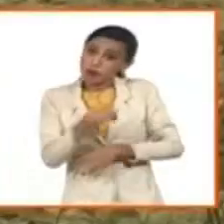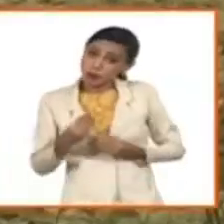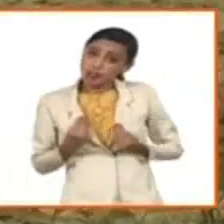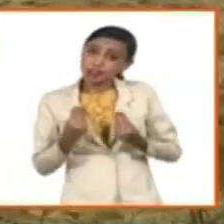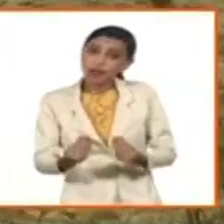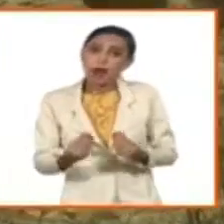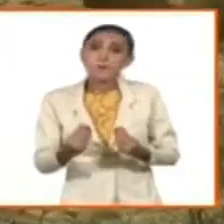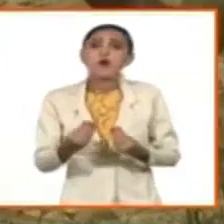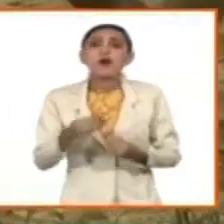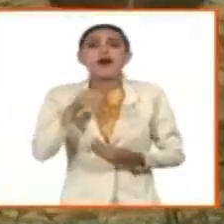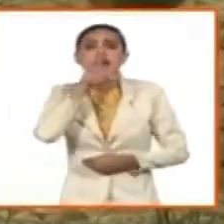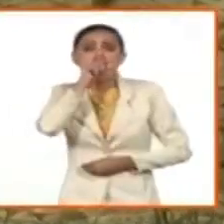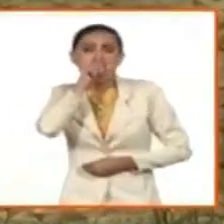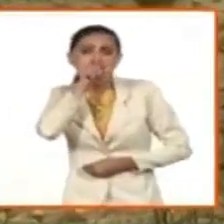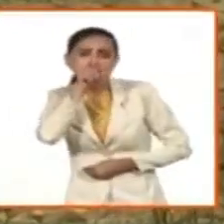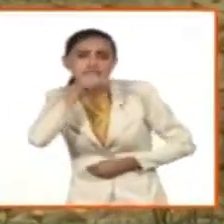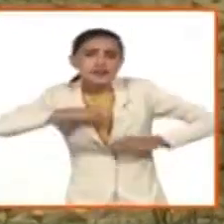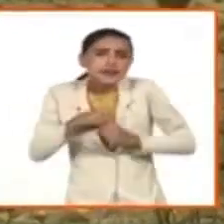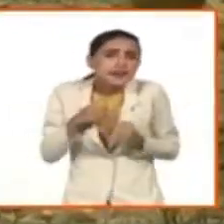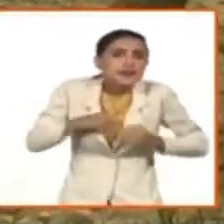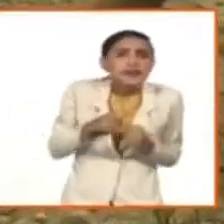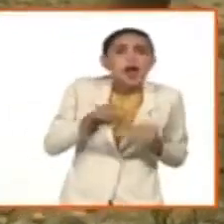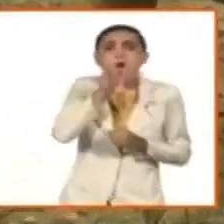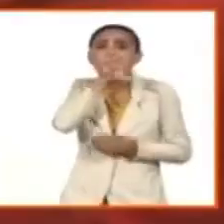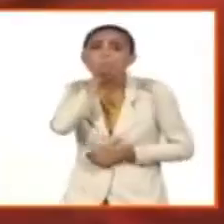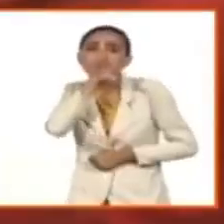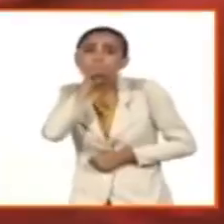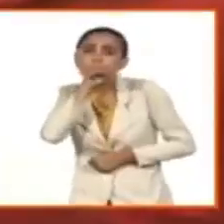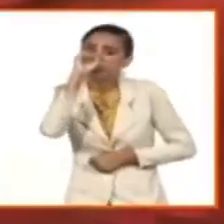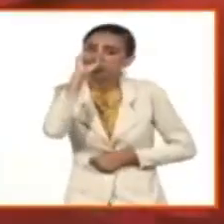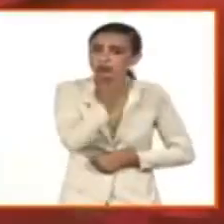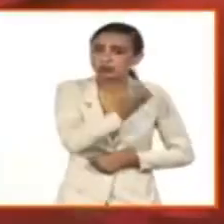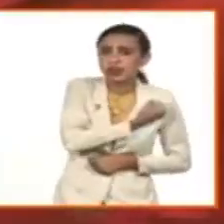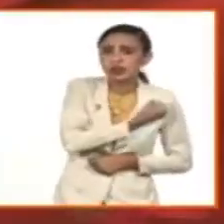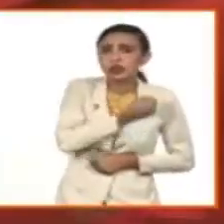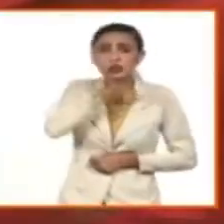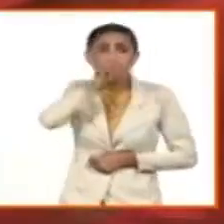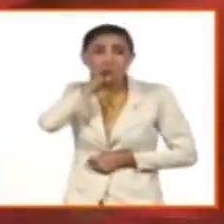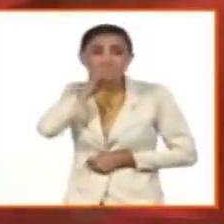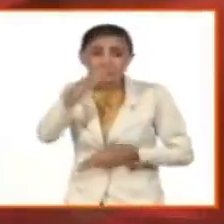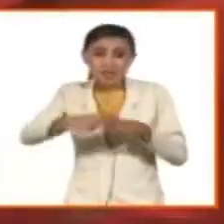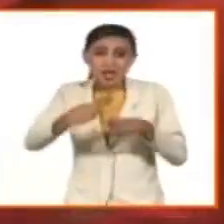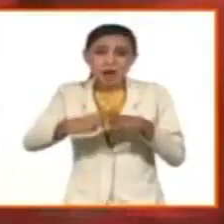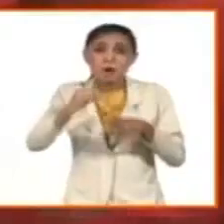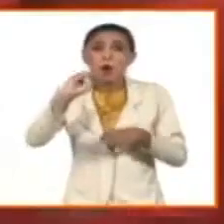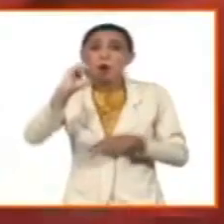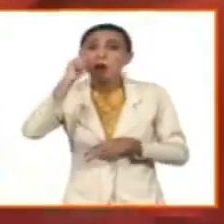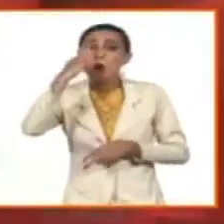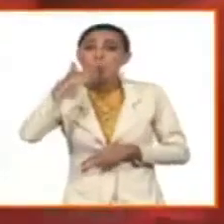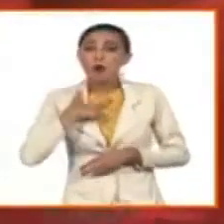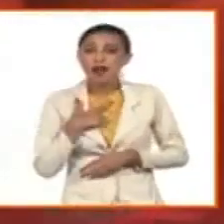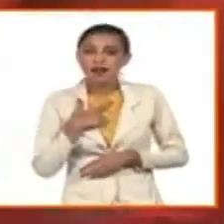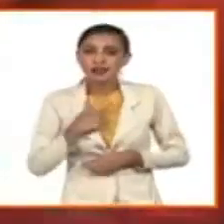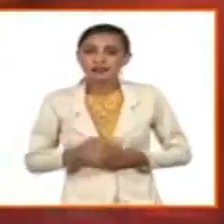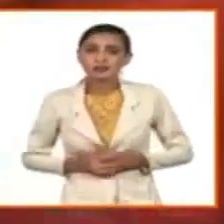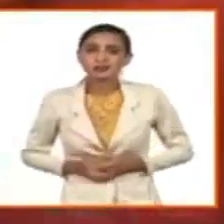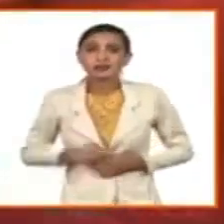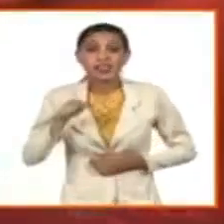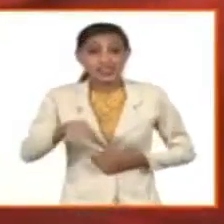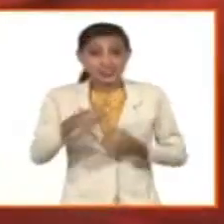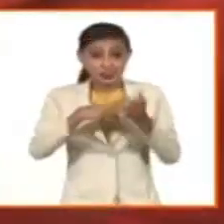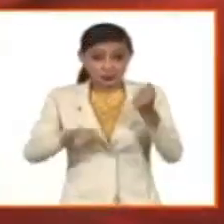de los cerdos los patos el tema de la soja esta provincia y el país en general es netamente agrícola